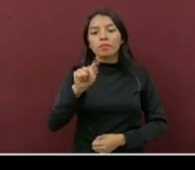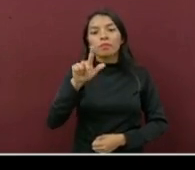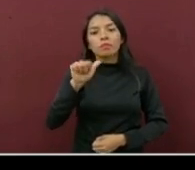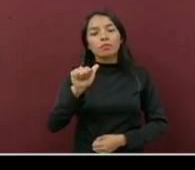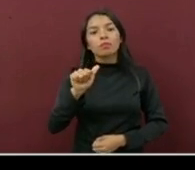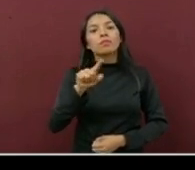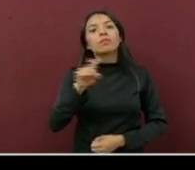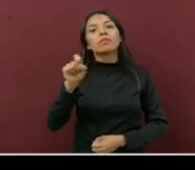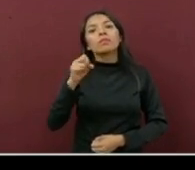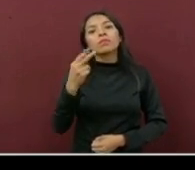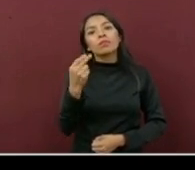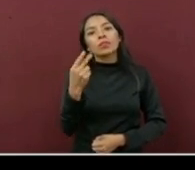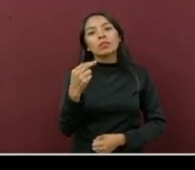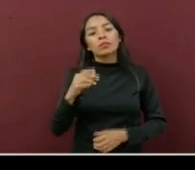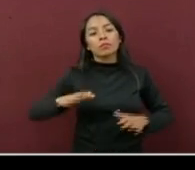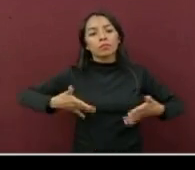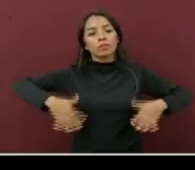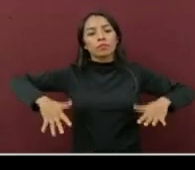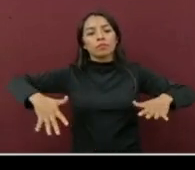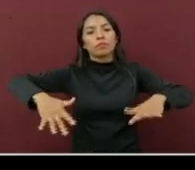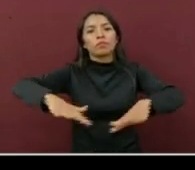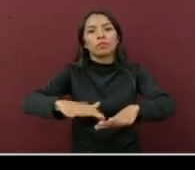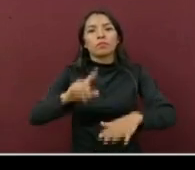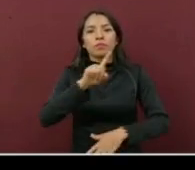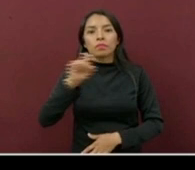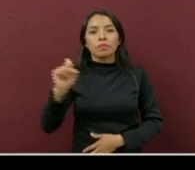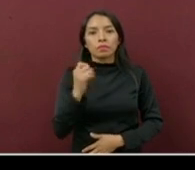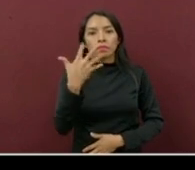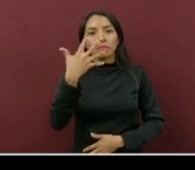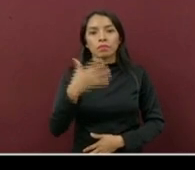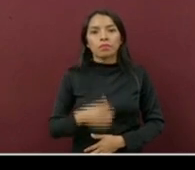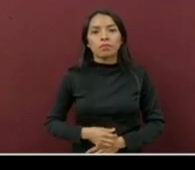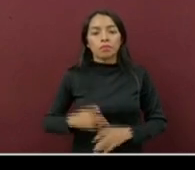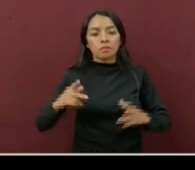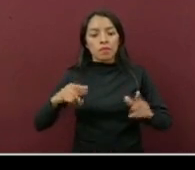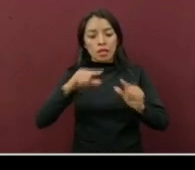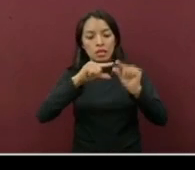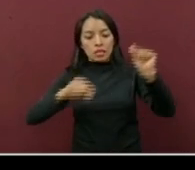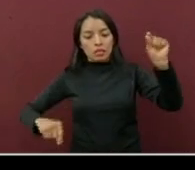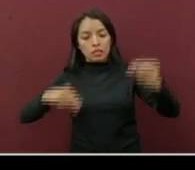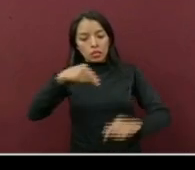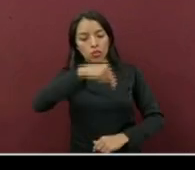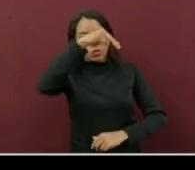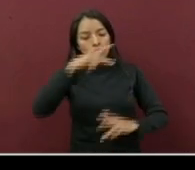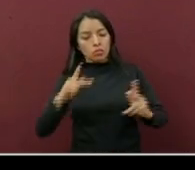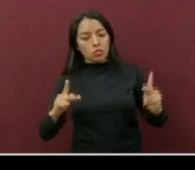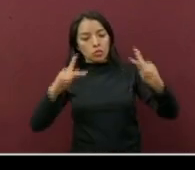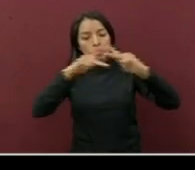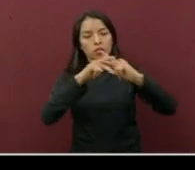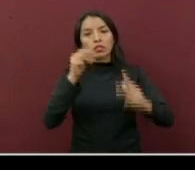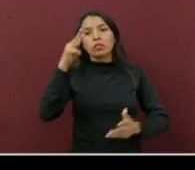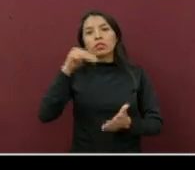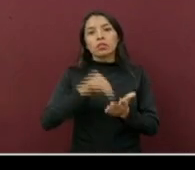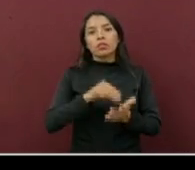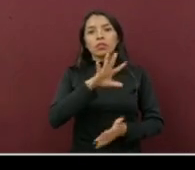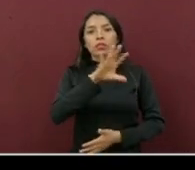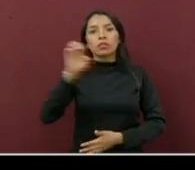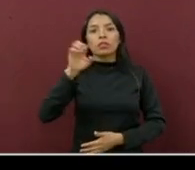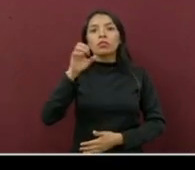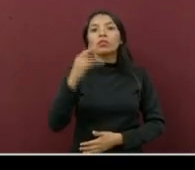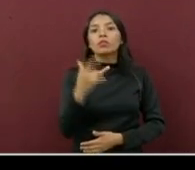125 y catemaco con 105 pues está rica en el norte presenta tres mil